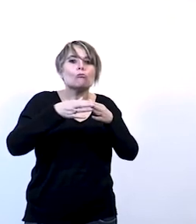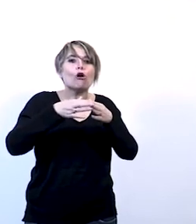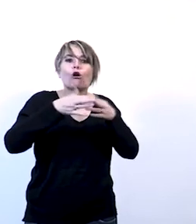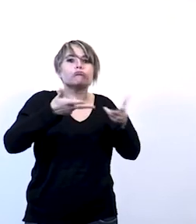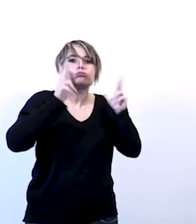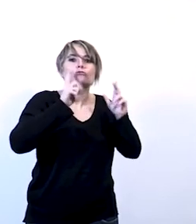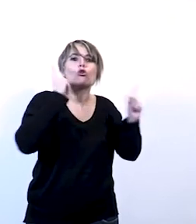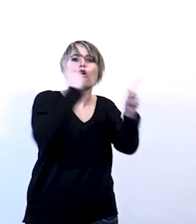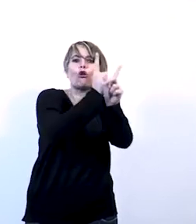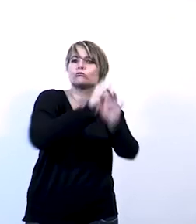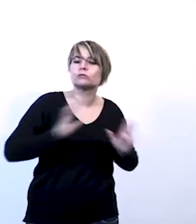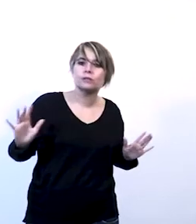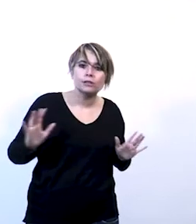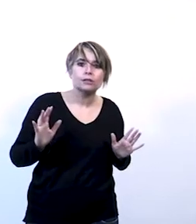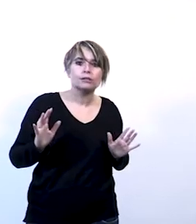atacado.